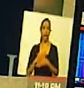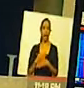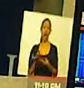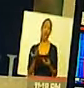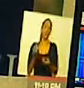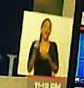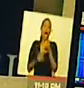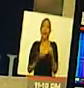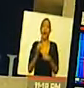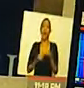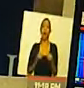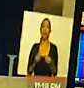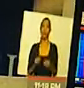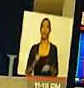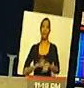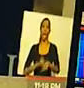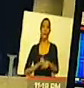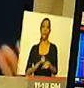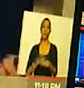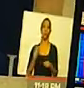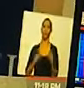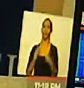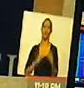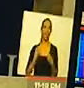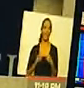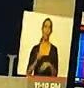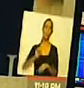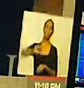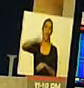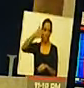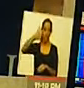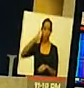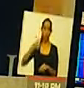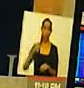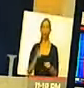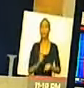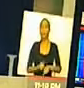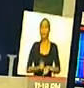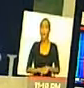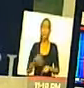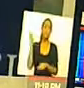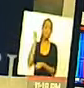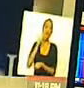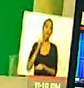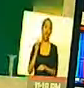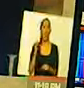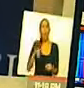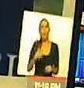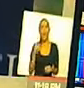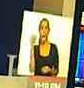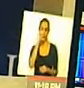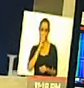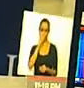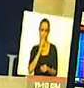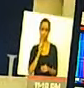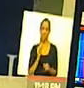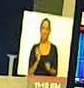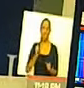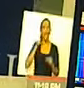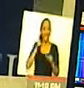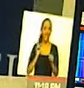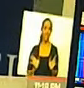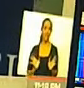un periodo de sufrimiento mayor por un periodo de meses o quizás años. Eso por lo menos es